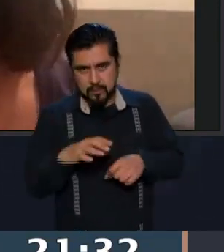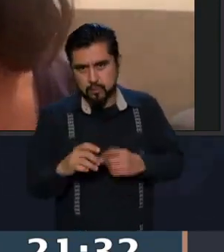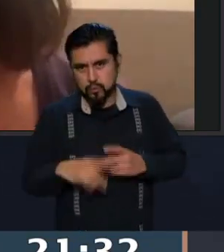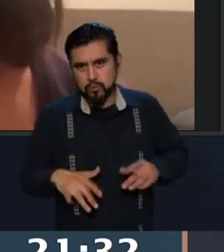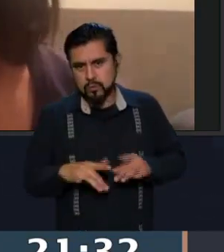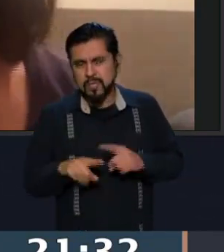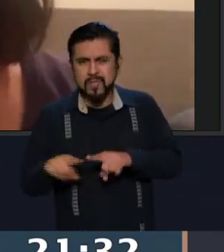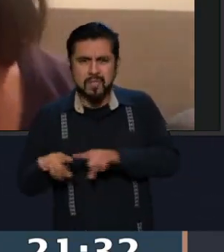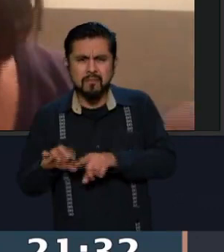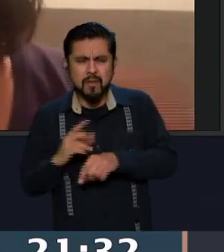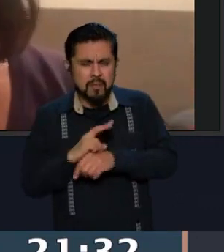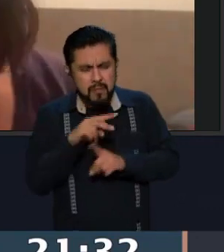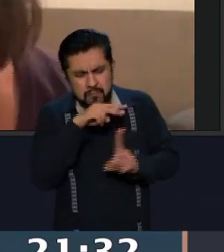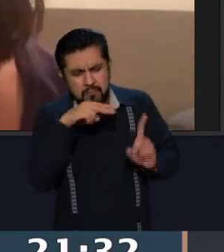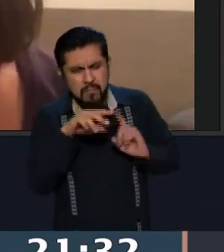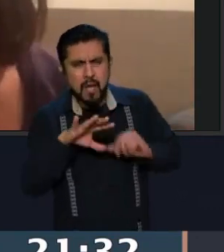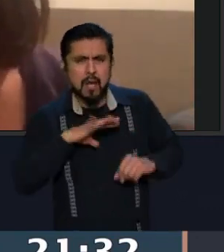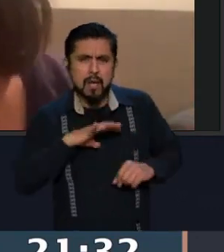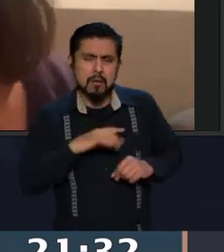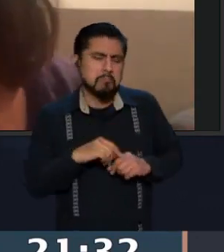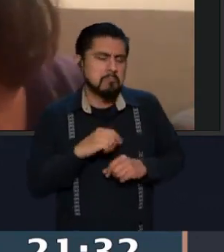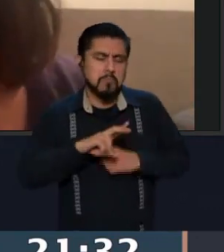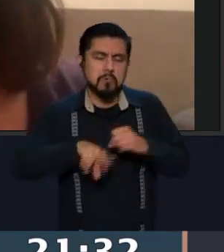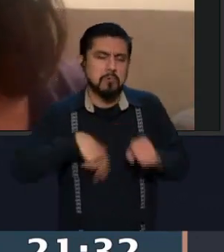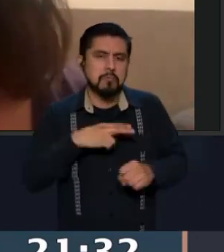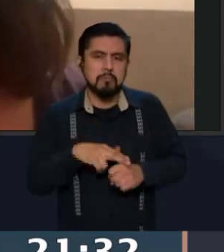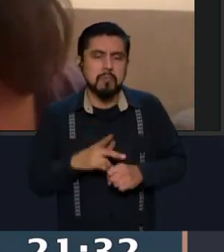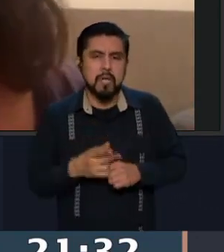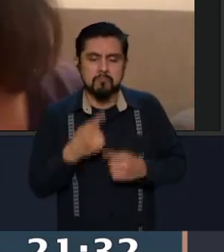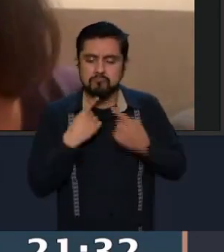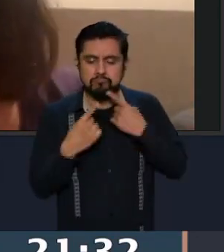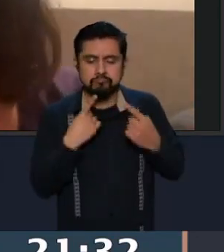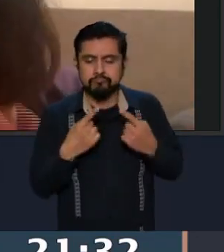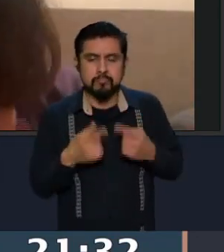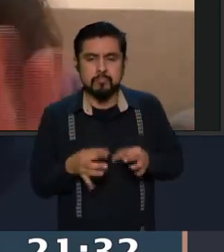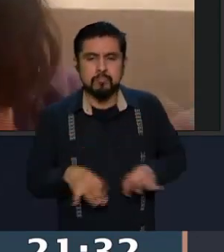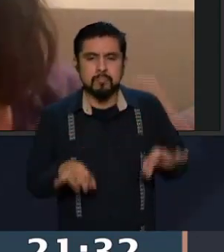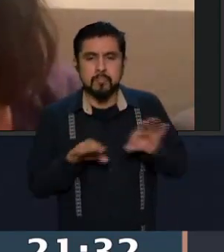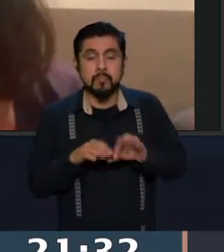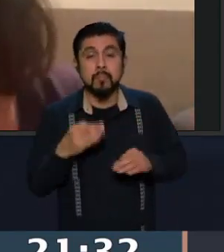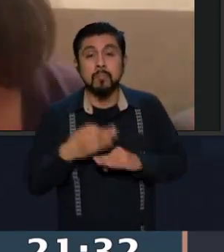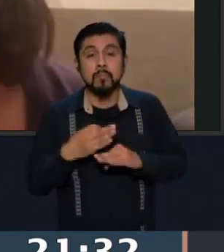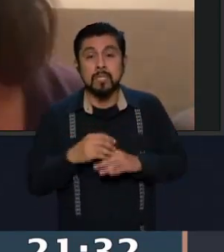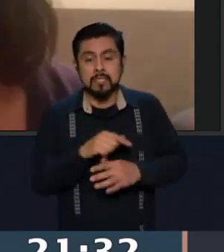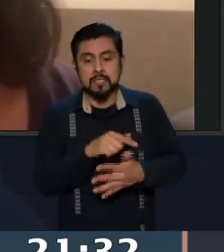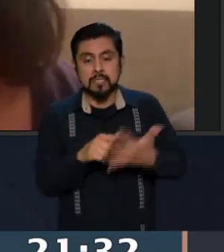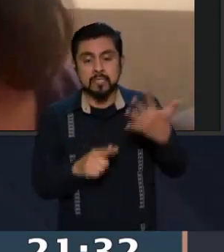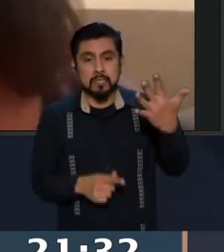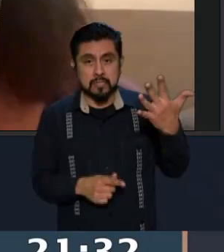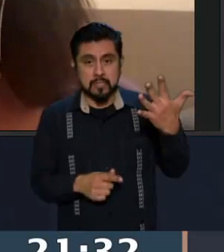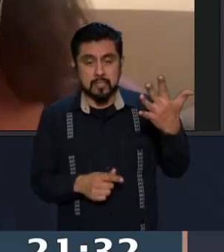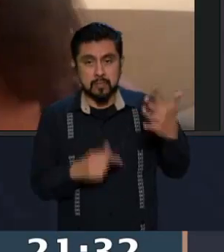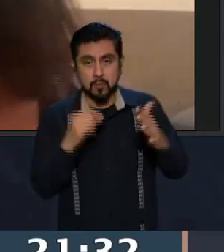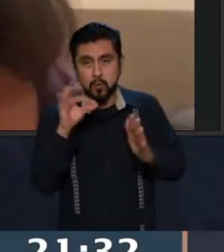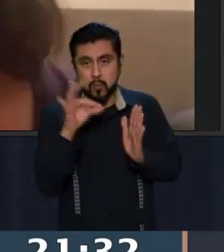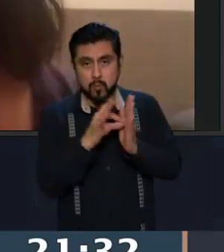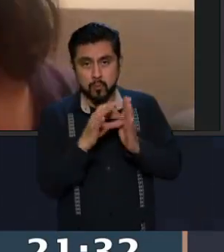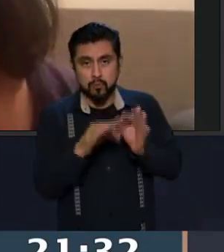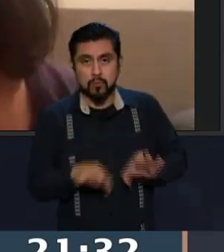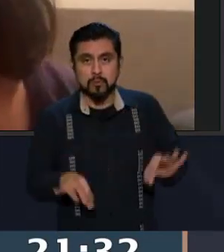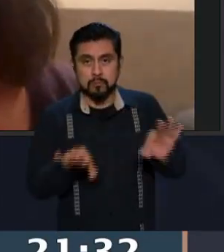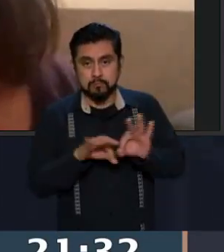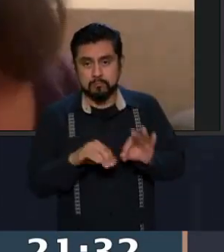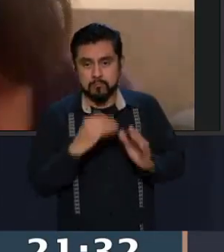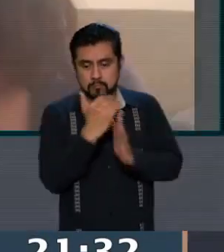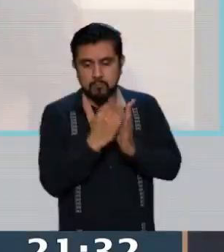tantas maneras distintas que es parte también del debate. Y dicho eso, yo te quiero colocar aquí 5 premisas para ver tú cómo ves, que Venga. tienen que